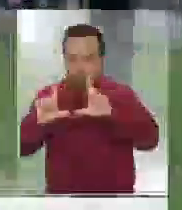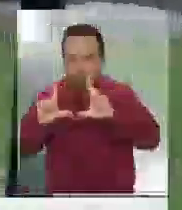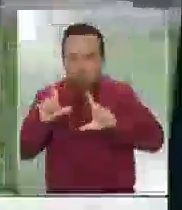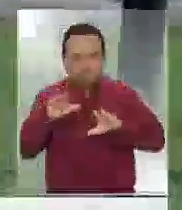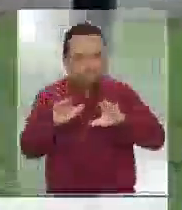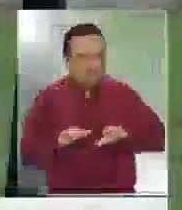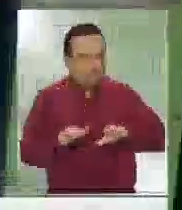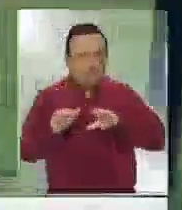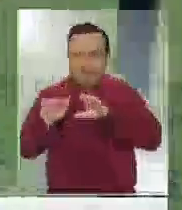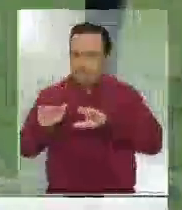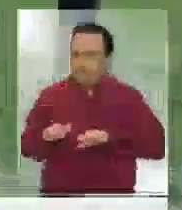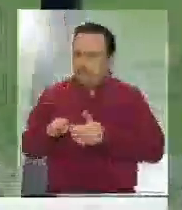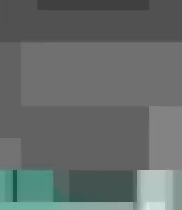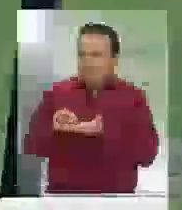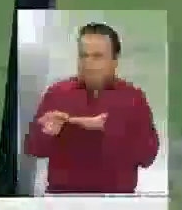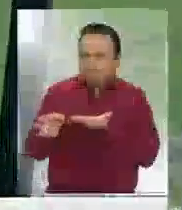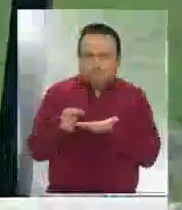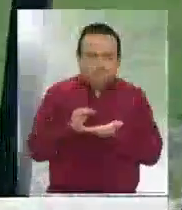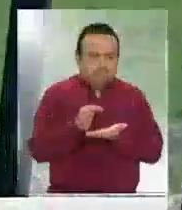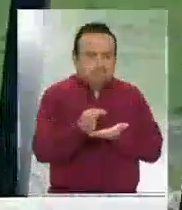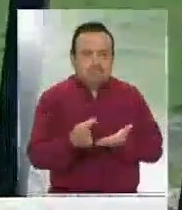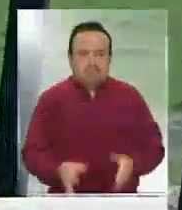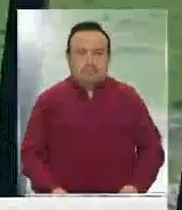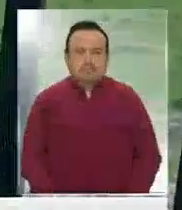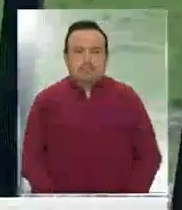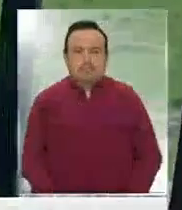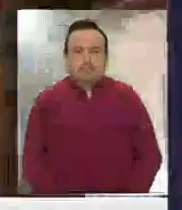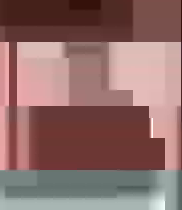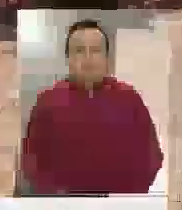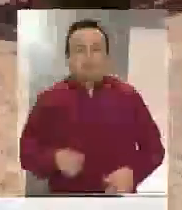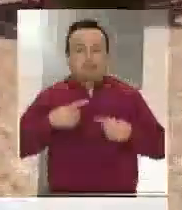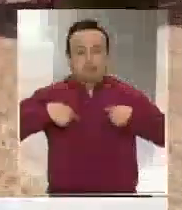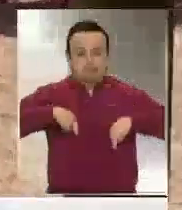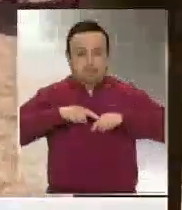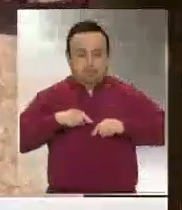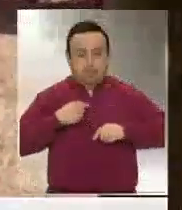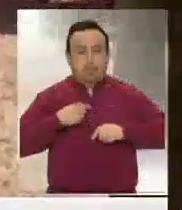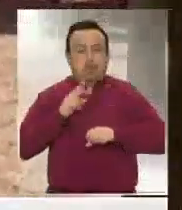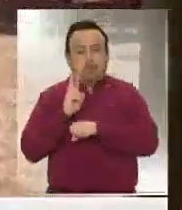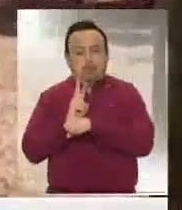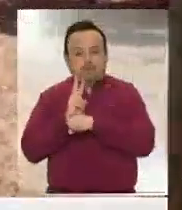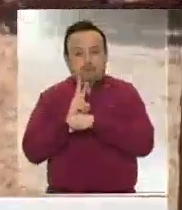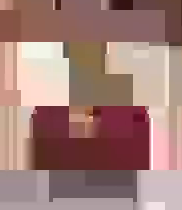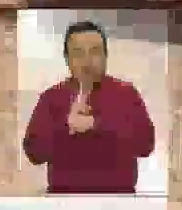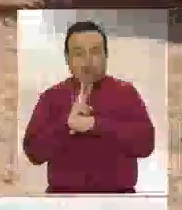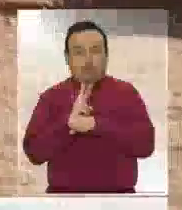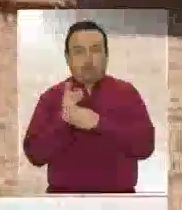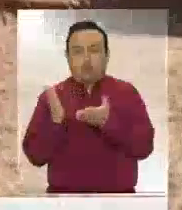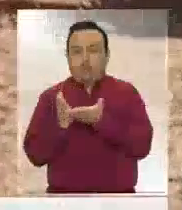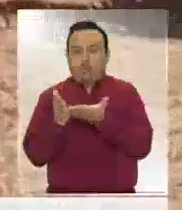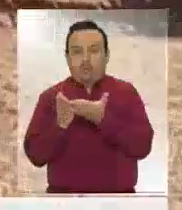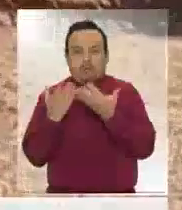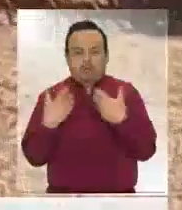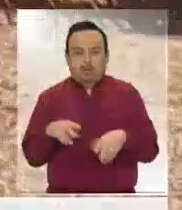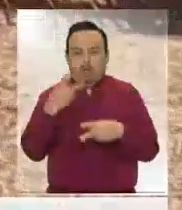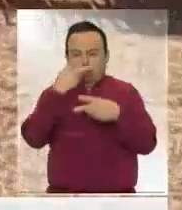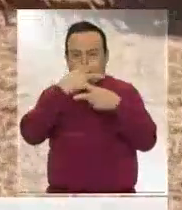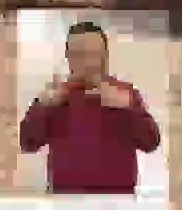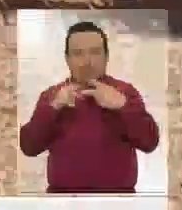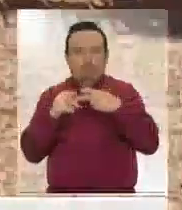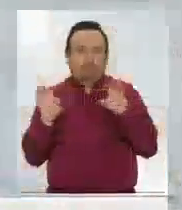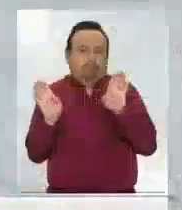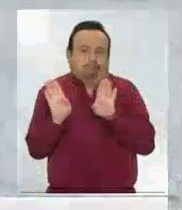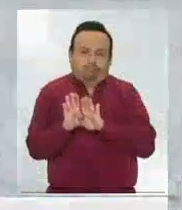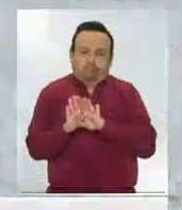en diversas ciudades. Nosotros los profesores, las escuelas, cerraron hace ya 2 semanas.